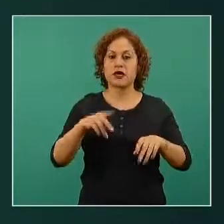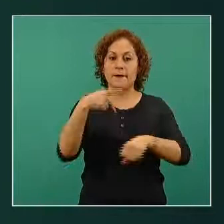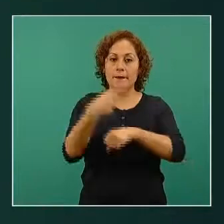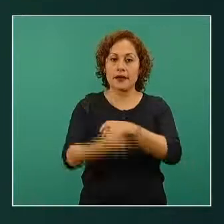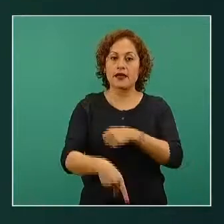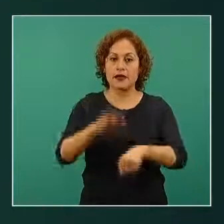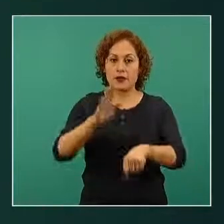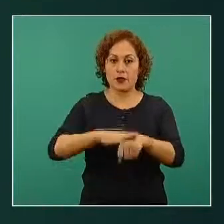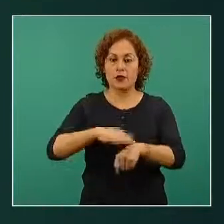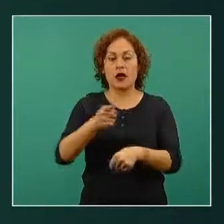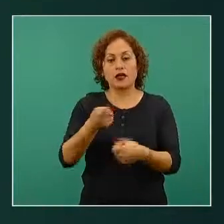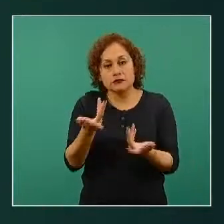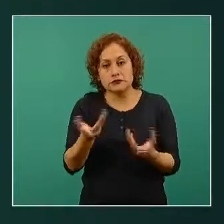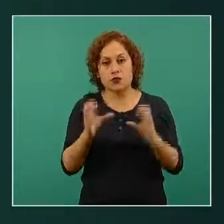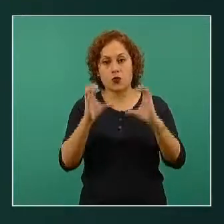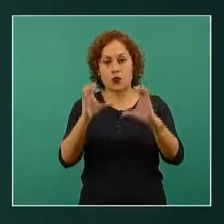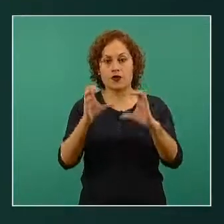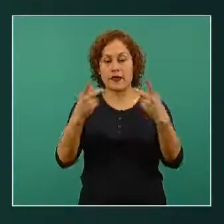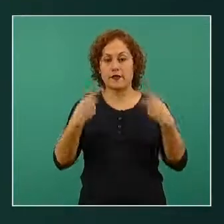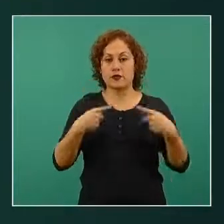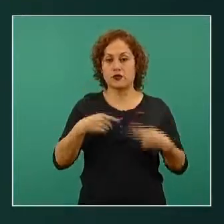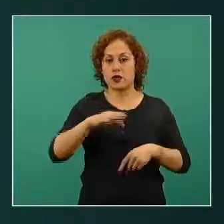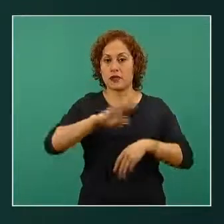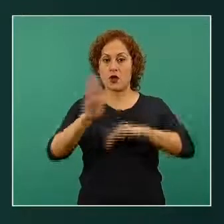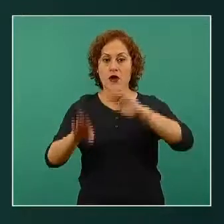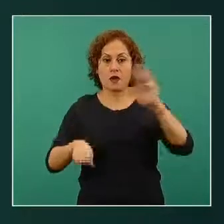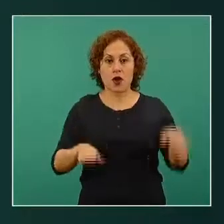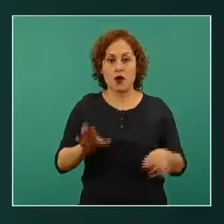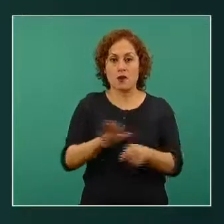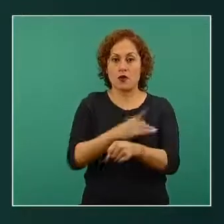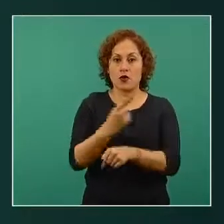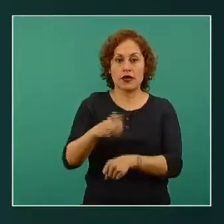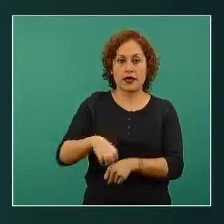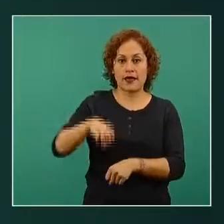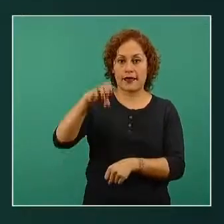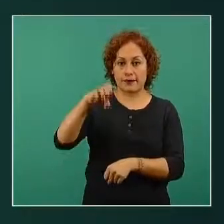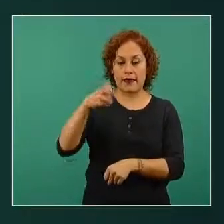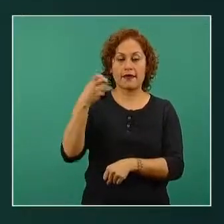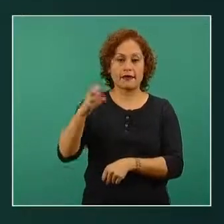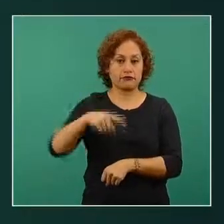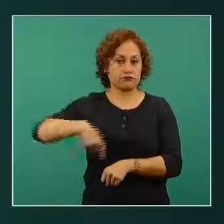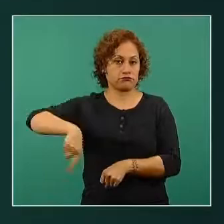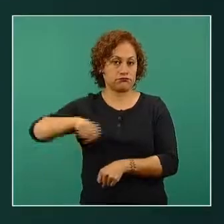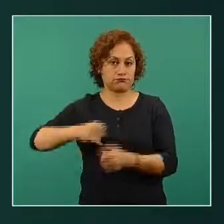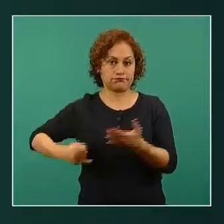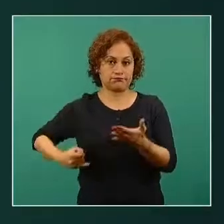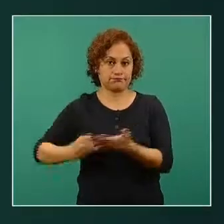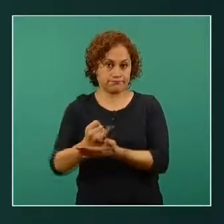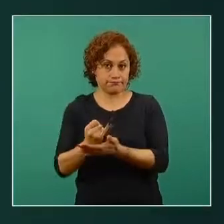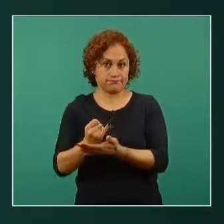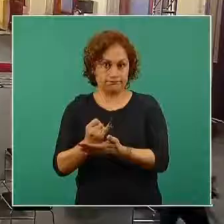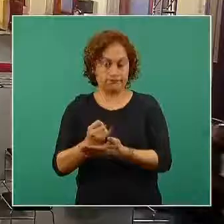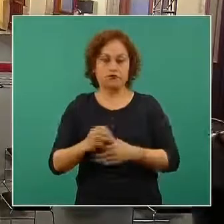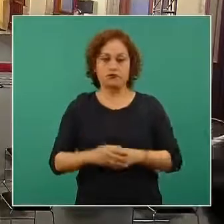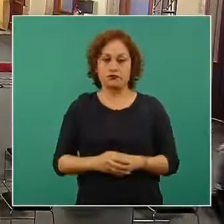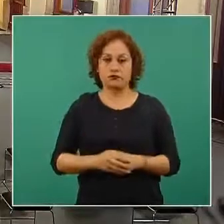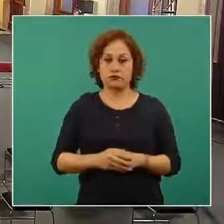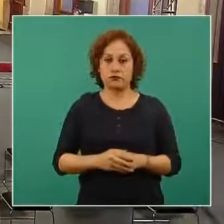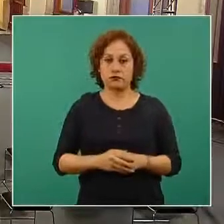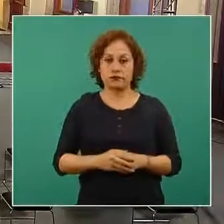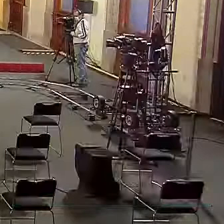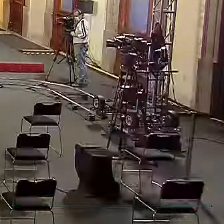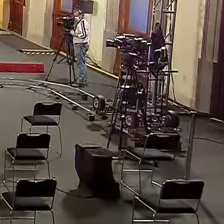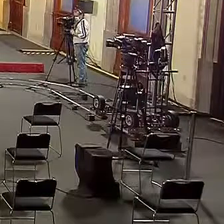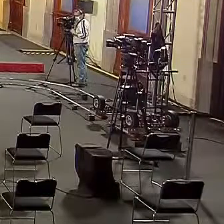las personas que fallecen a consecuencia de la misma. Definió los diferentes grupos y por lo tanto las